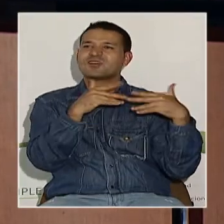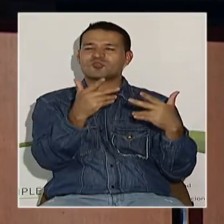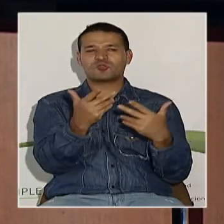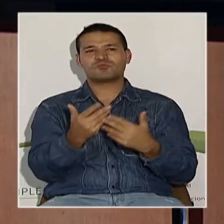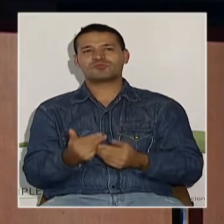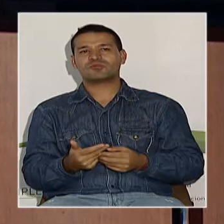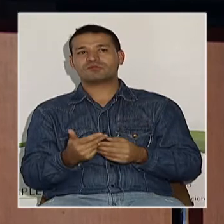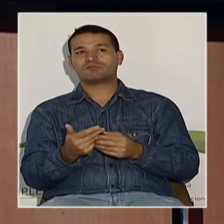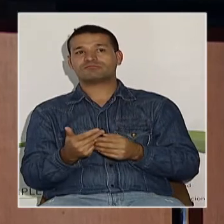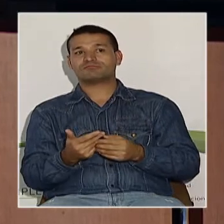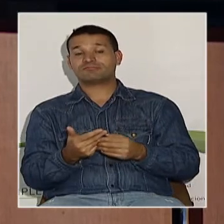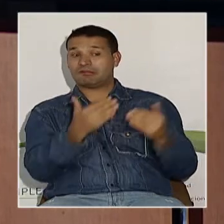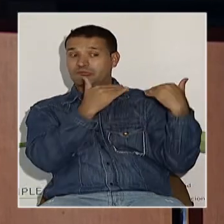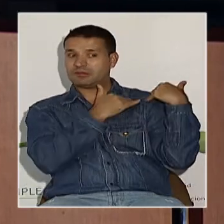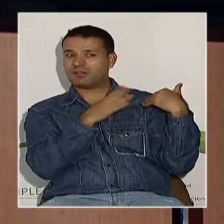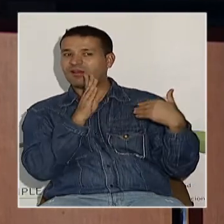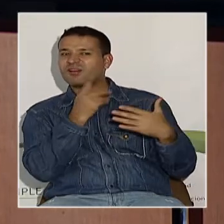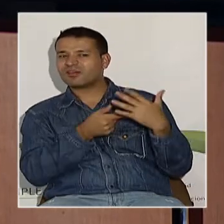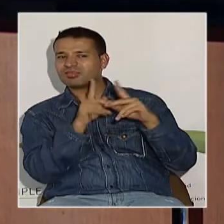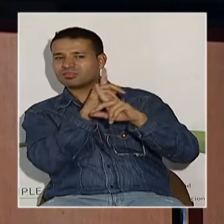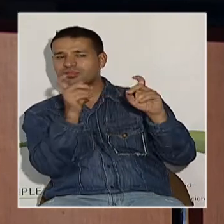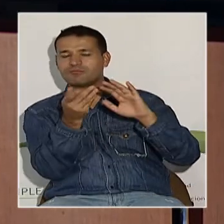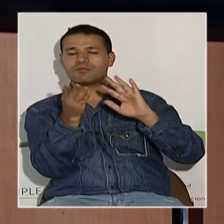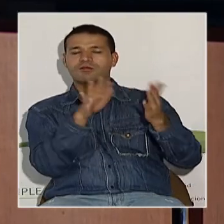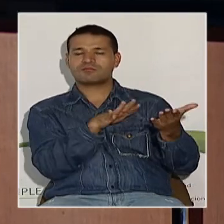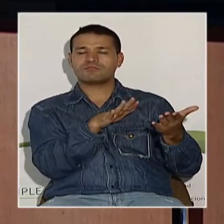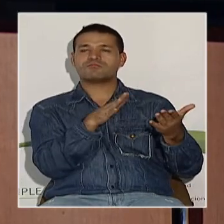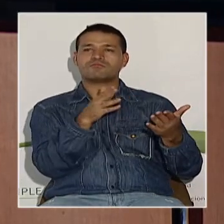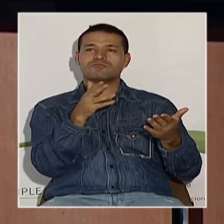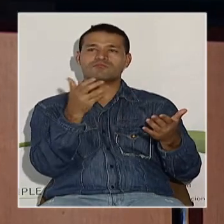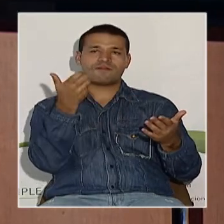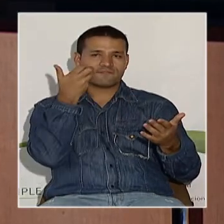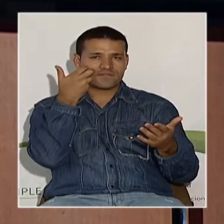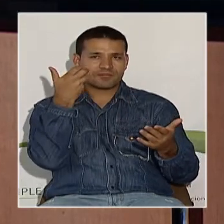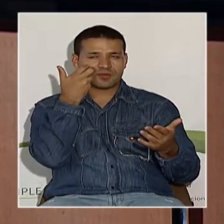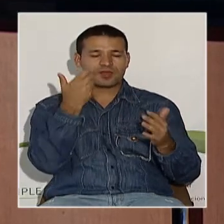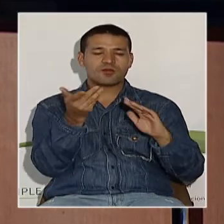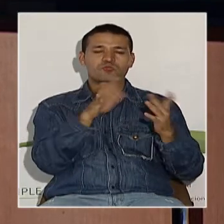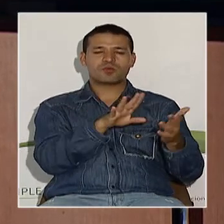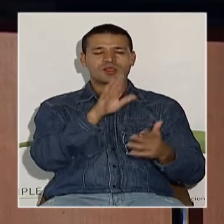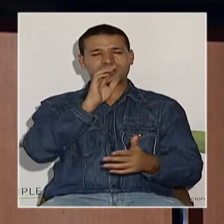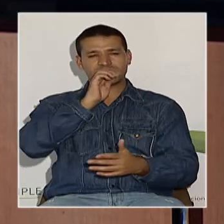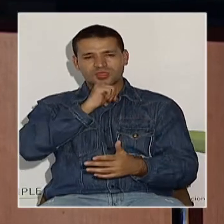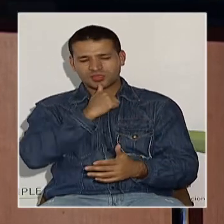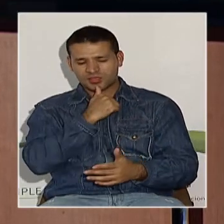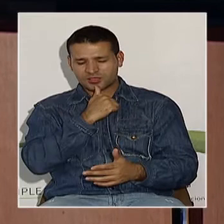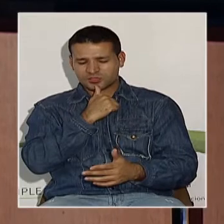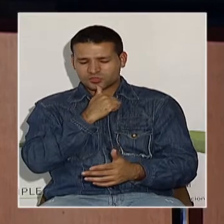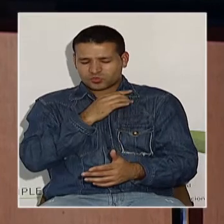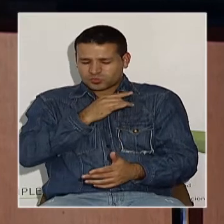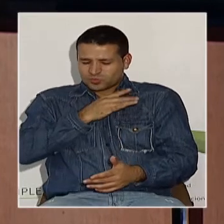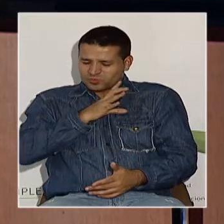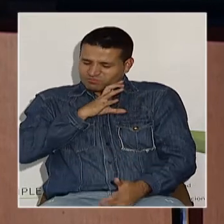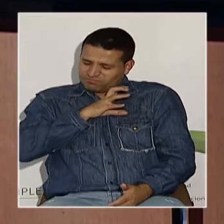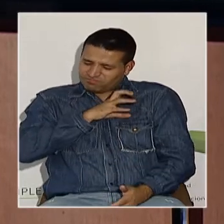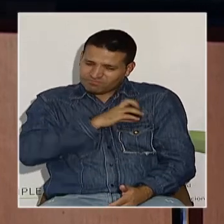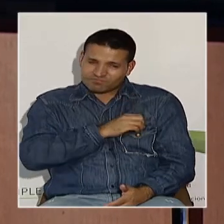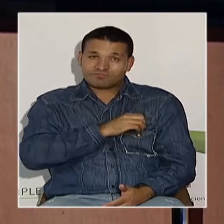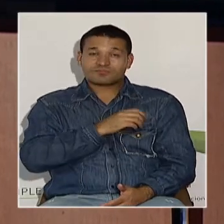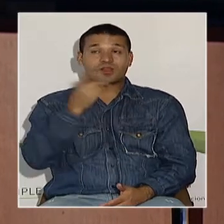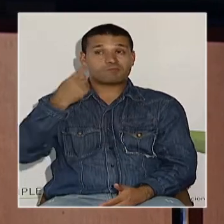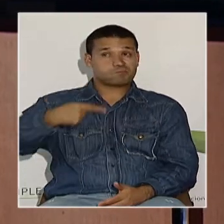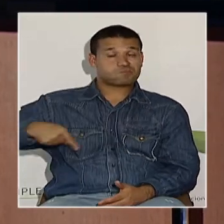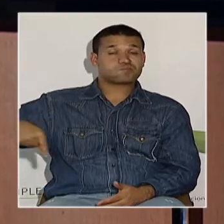muerte, pero como es la enfermedad y como es el sufrimiento. Y oh sorpresa, ninguno de los que estamos